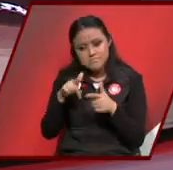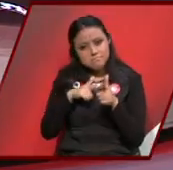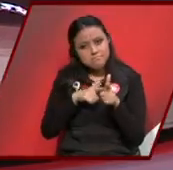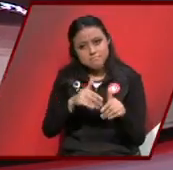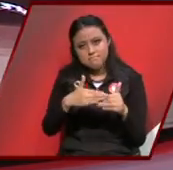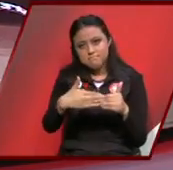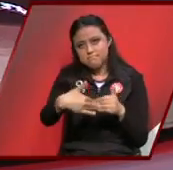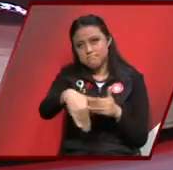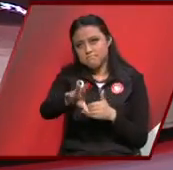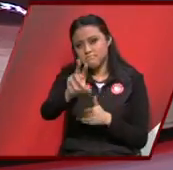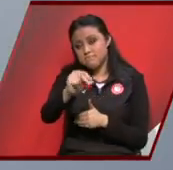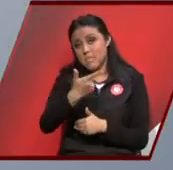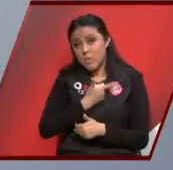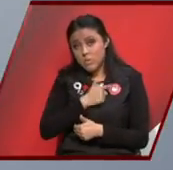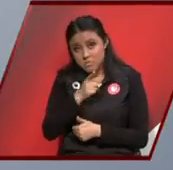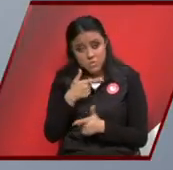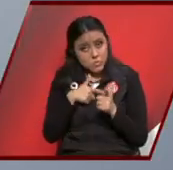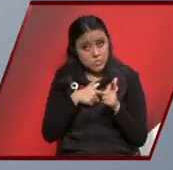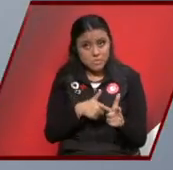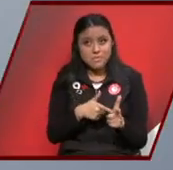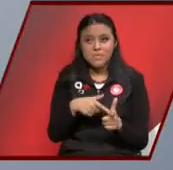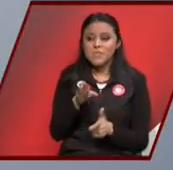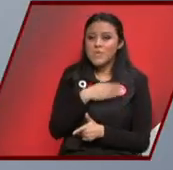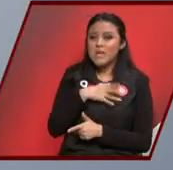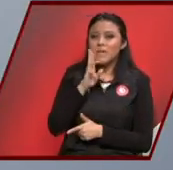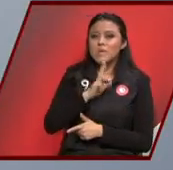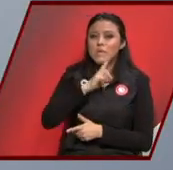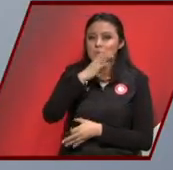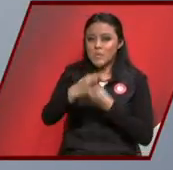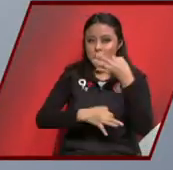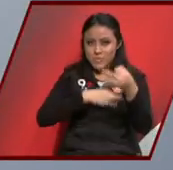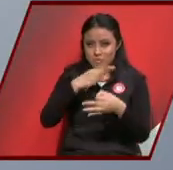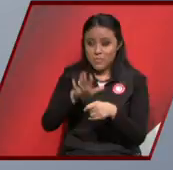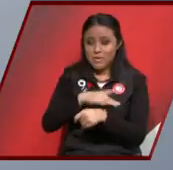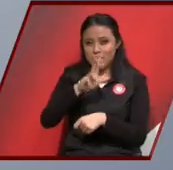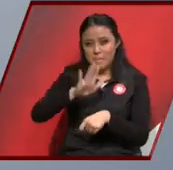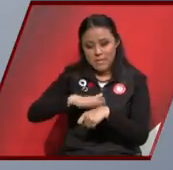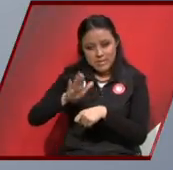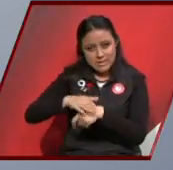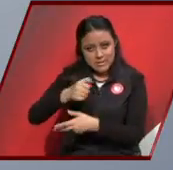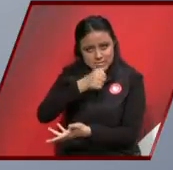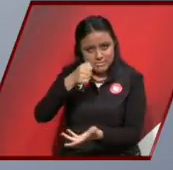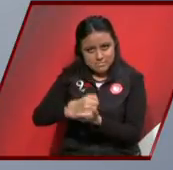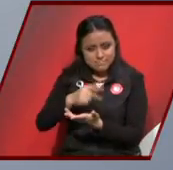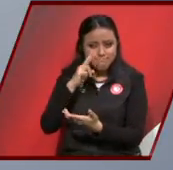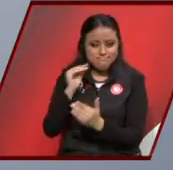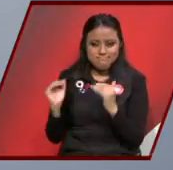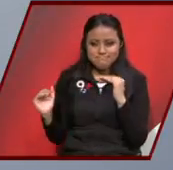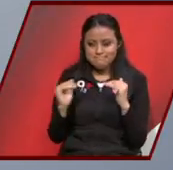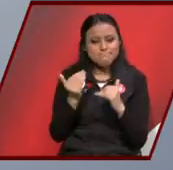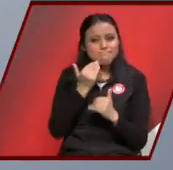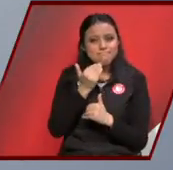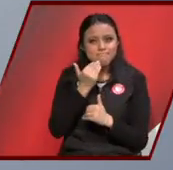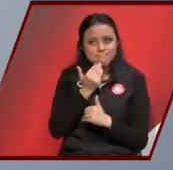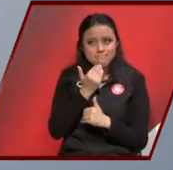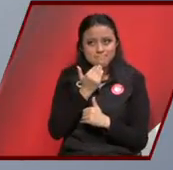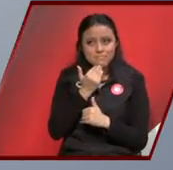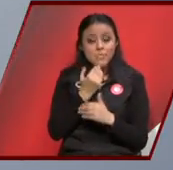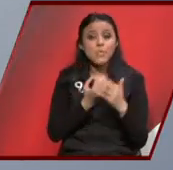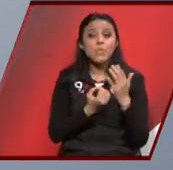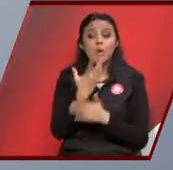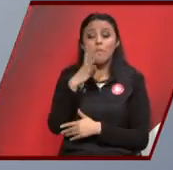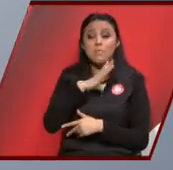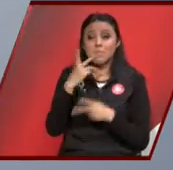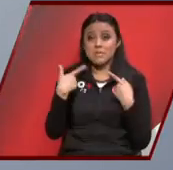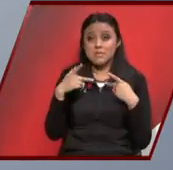aunque no le guste mucho porque fíjate no que llega la lo buena suyo. Noticia, Jorge, es que una vez más la ciudad se coloca a la vanguardia. El nuevo andamiaje